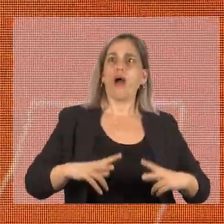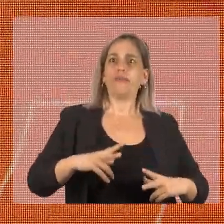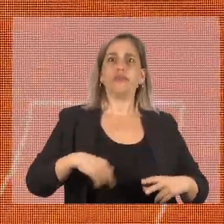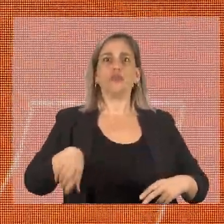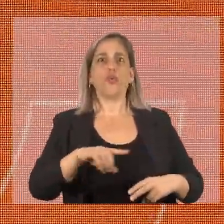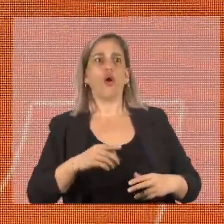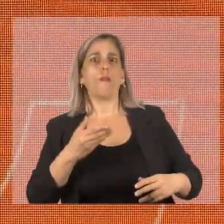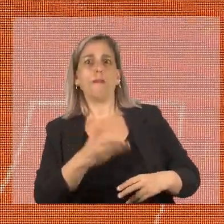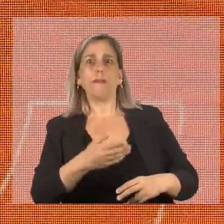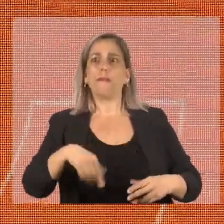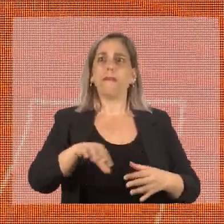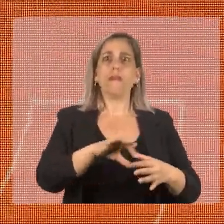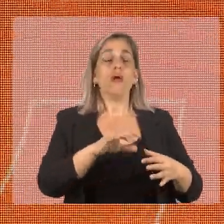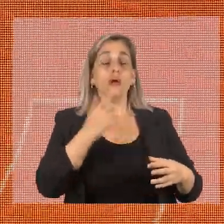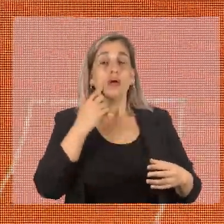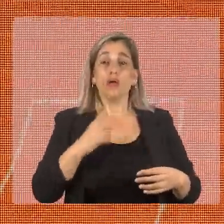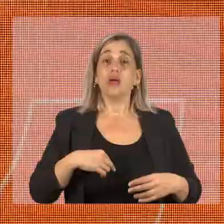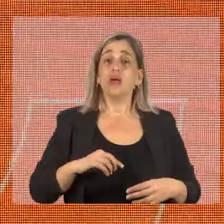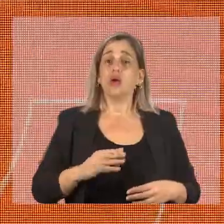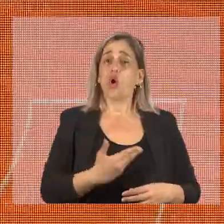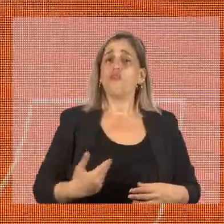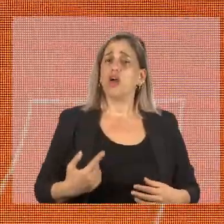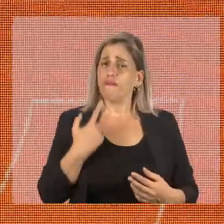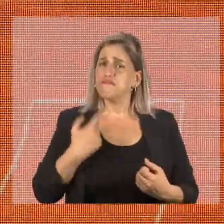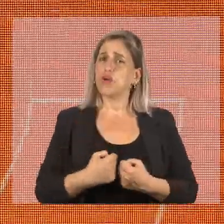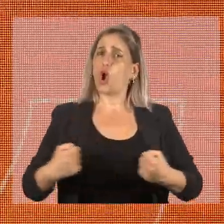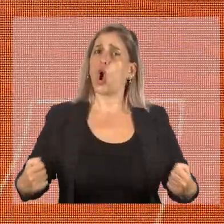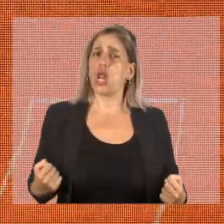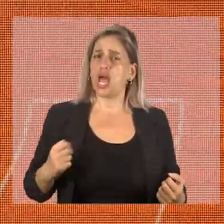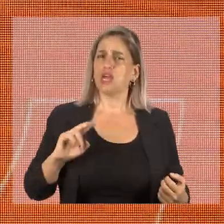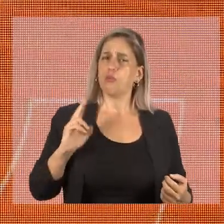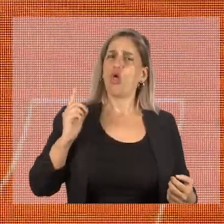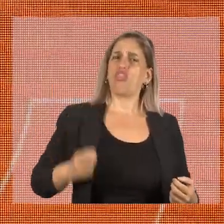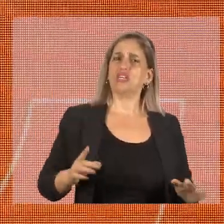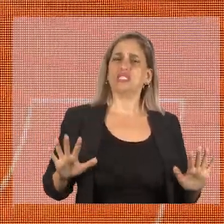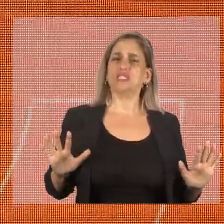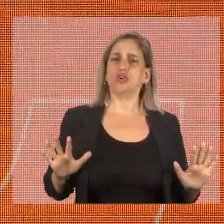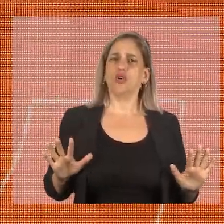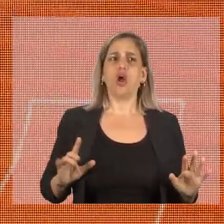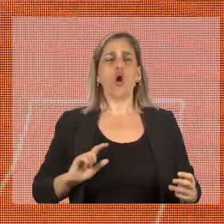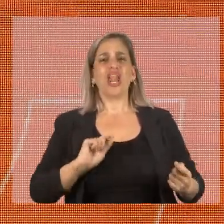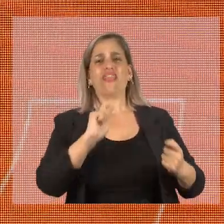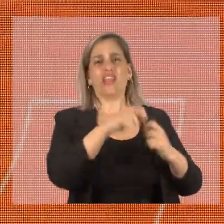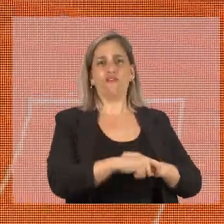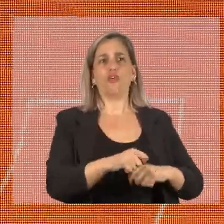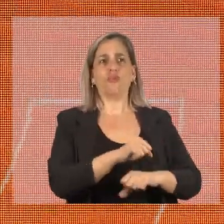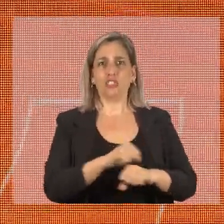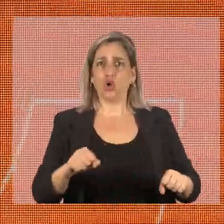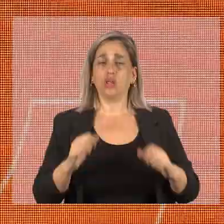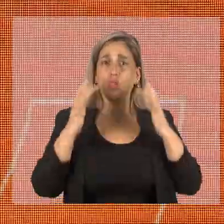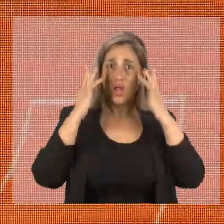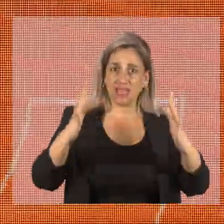Yo creo que este gobierno tuvo, como decía Agustín, el coraje de tomar determinadas decisiones. Por ejemplo, esta, o la transformación